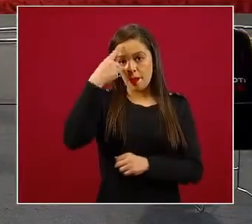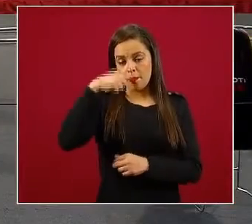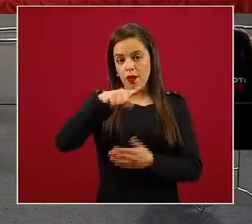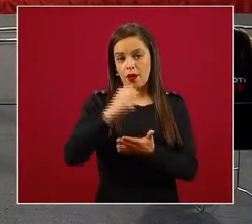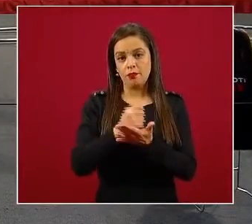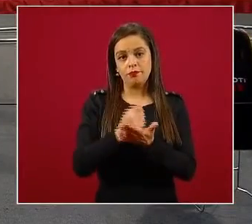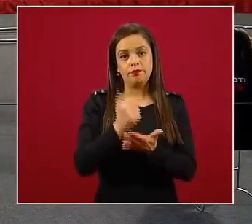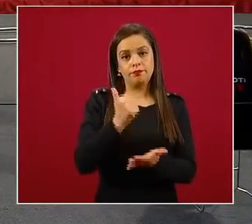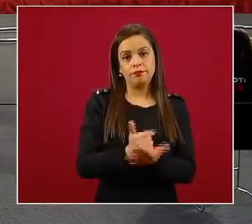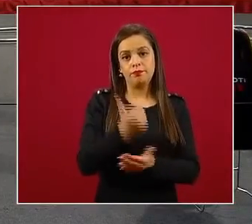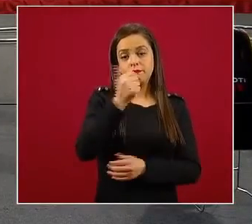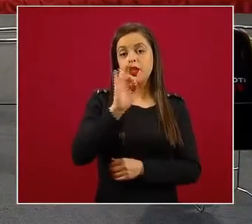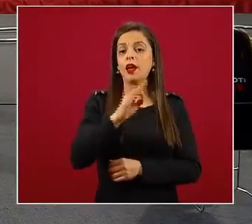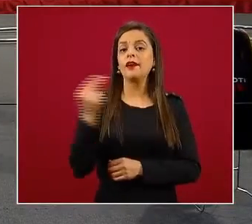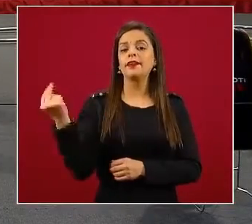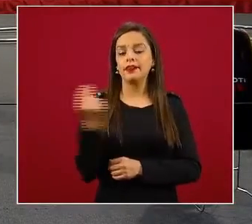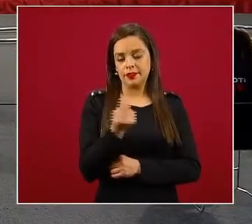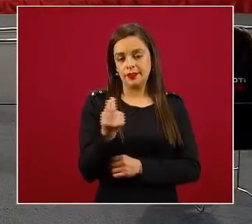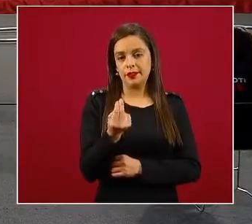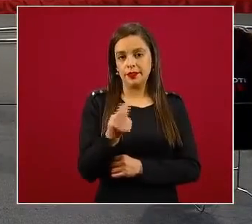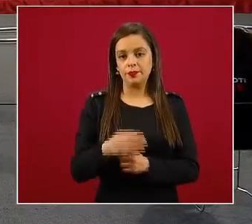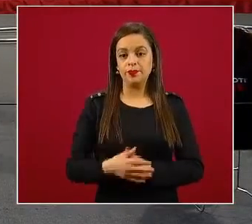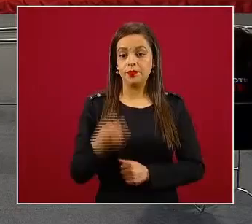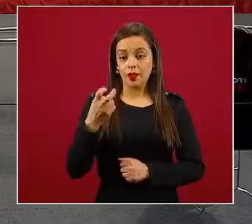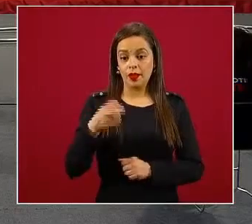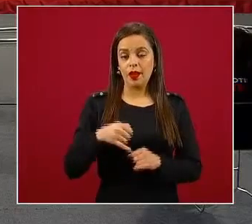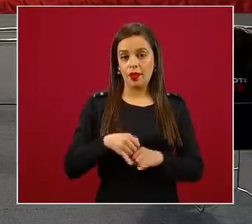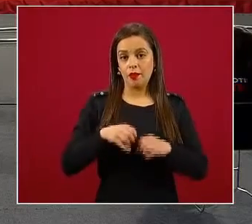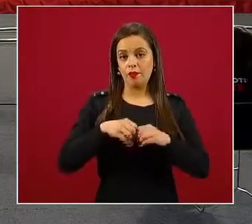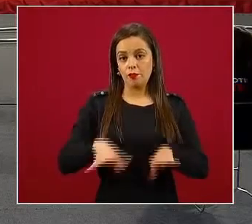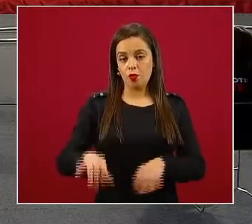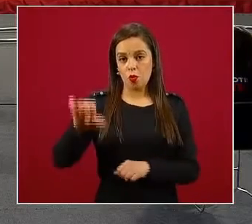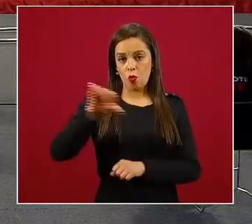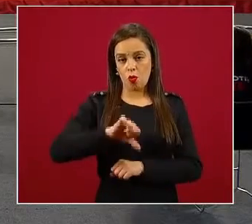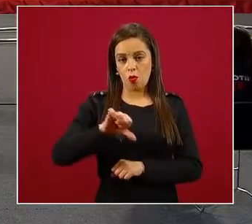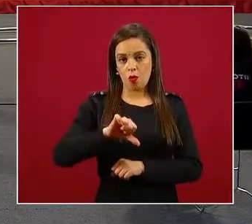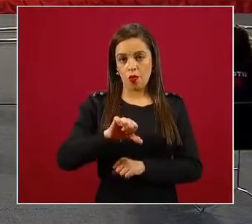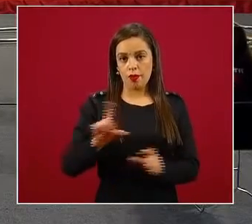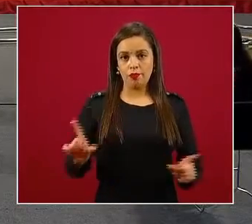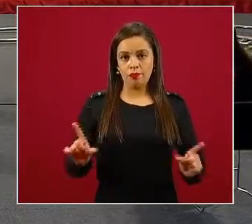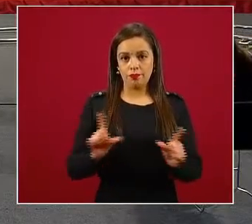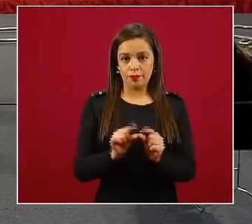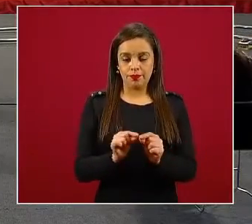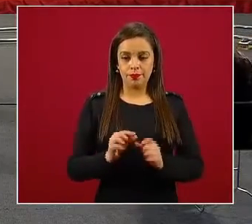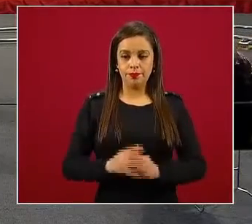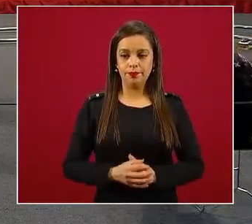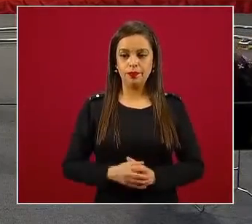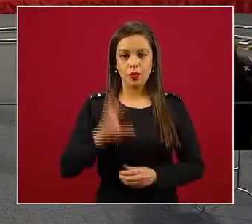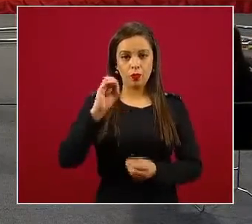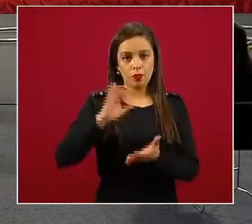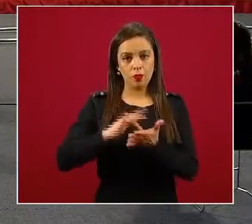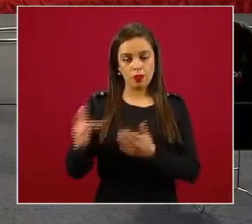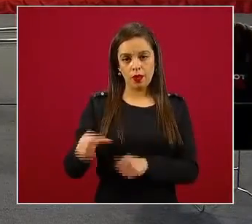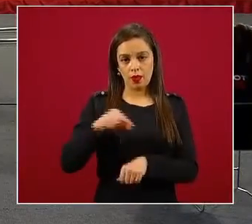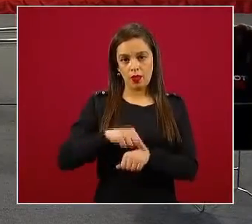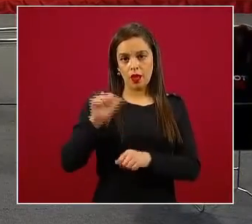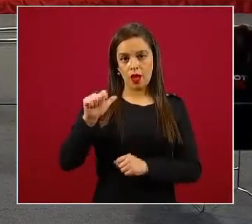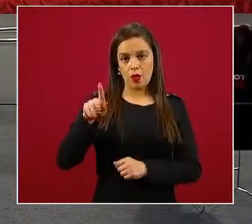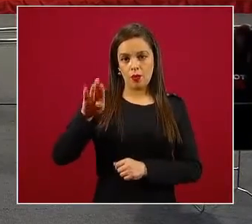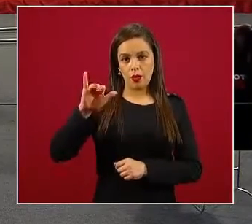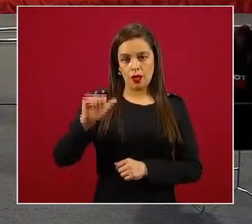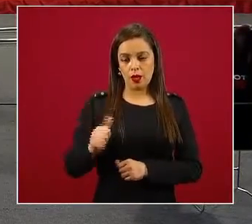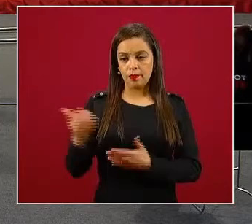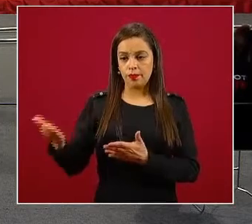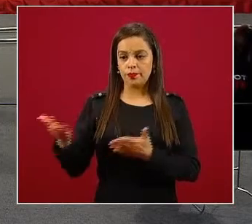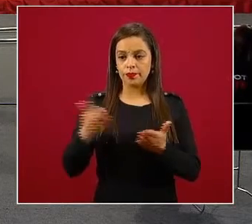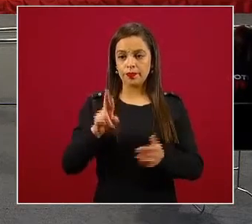personas que así lo requieran. Ese sería el informe al día de hoy. Muchas gracias, doctora Lumía. Doctor Ricardo